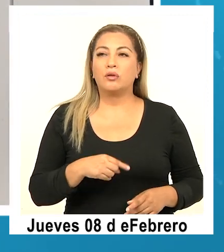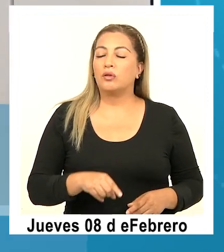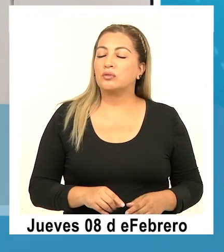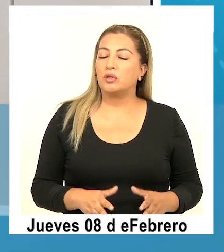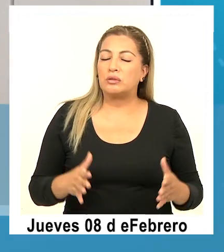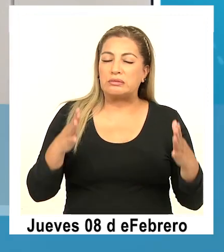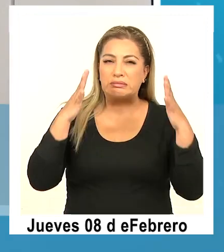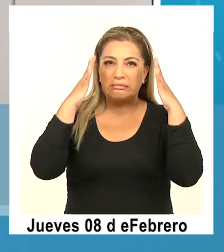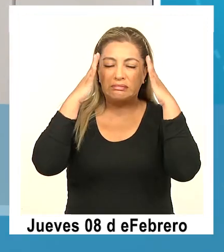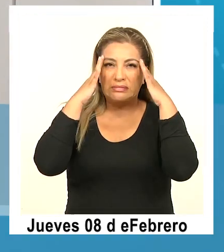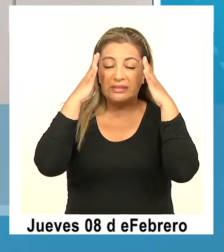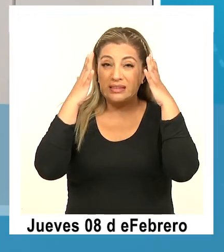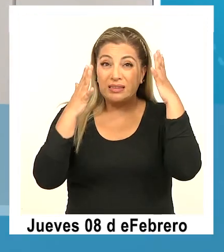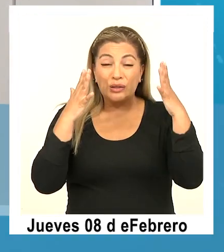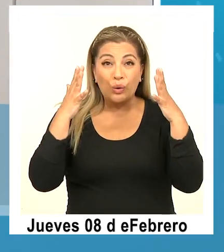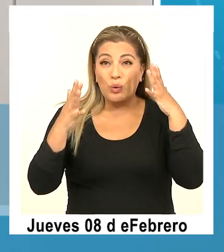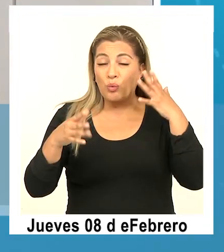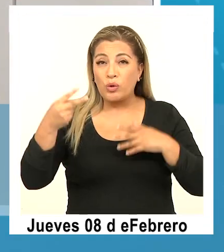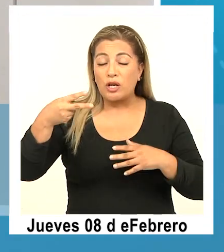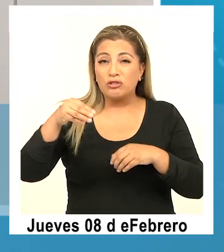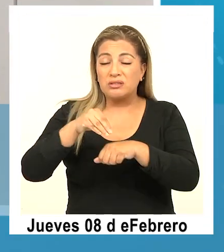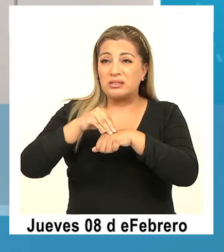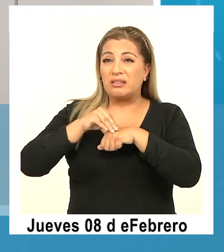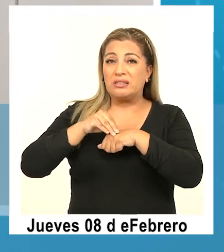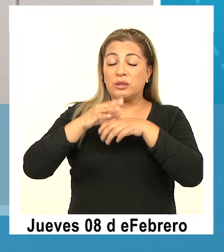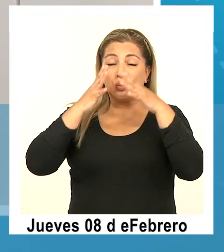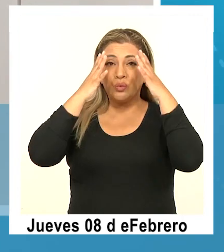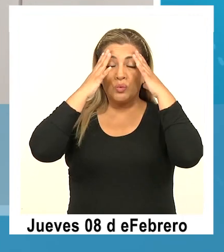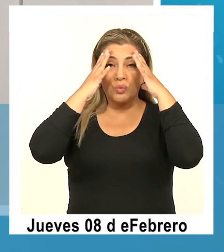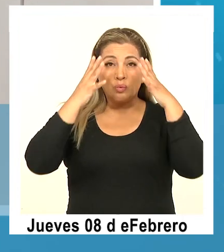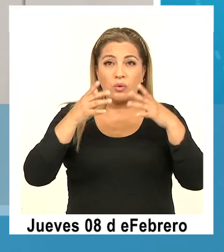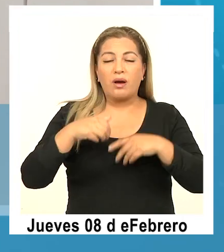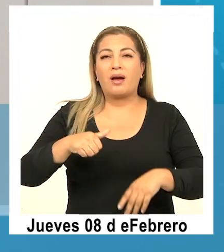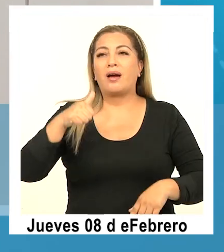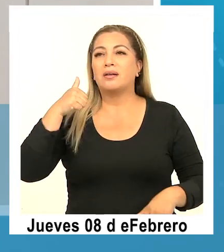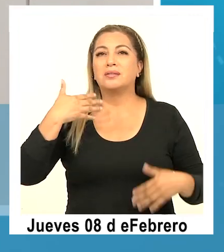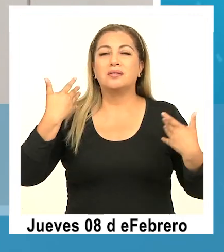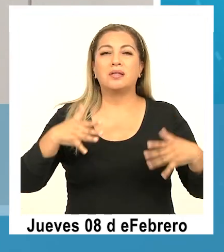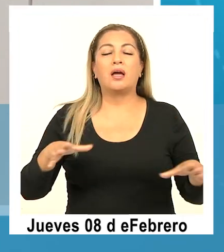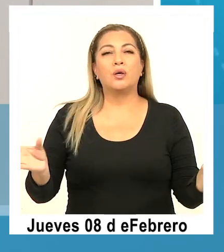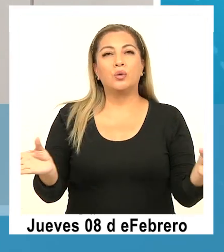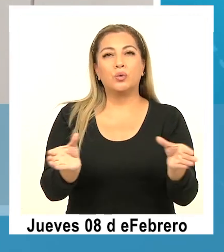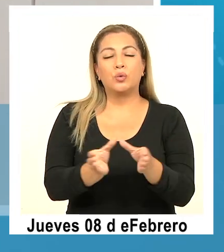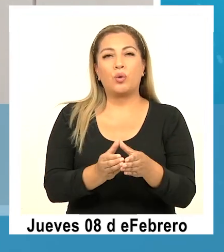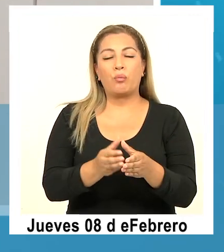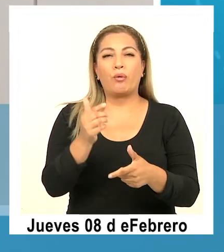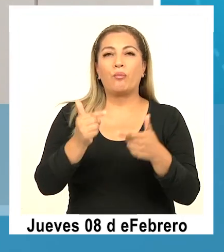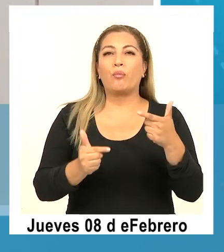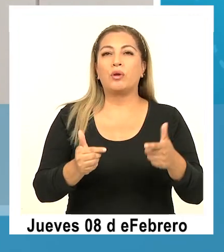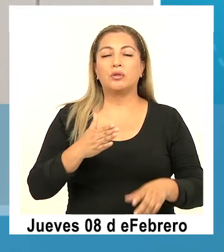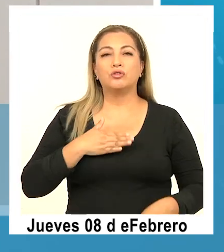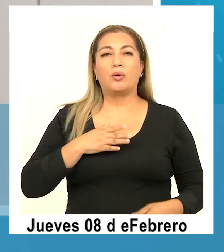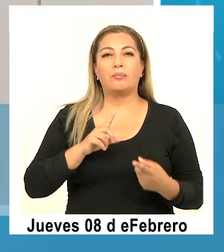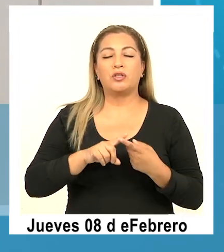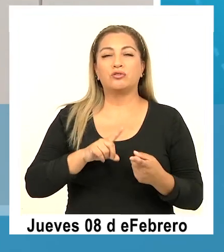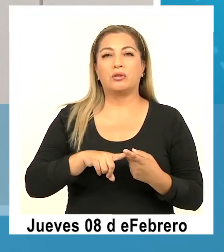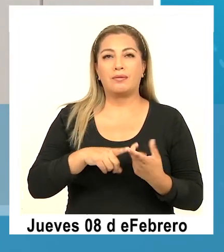consternado frente a una noticia de esta naturaleza. Ayer le hicimos saber como partido y también yo